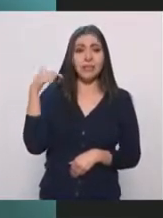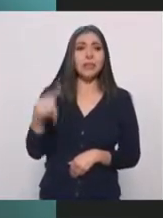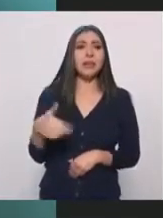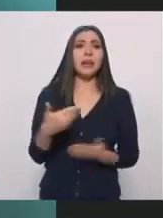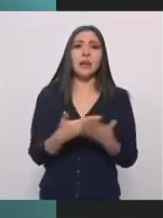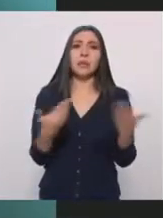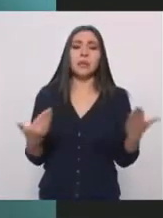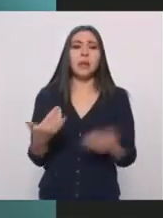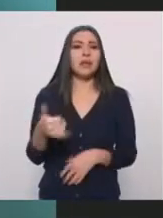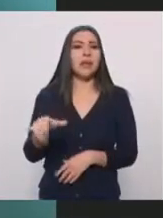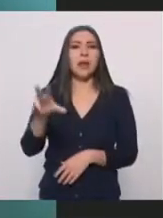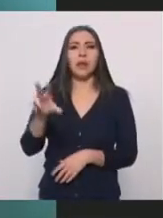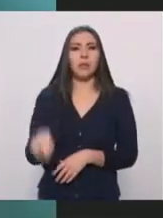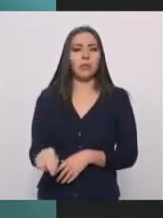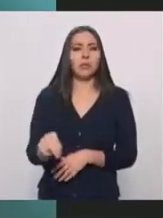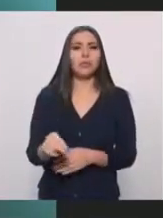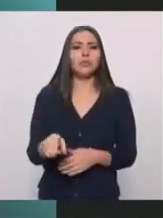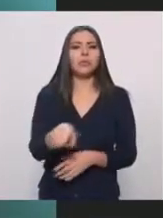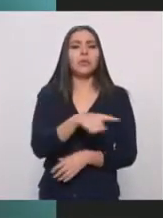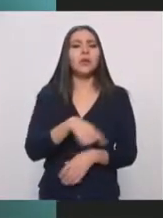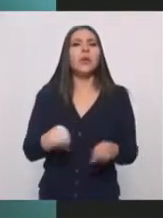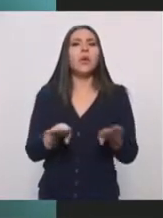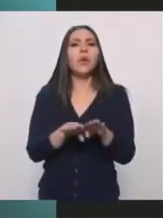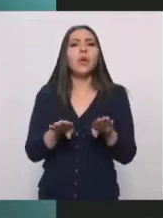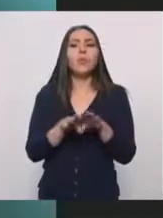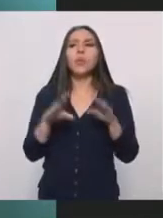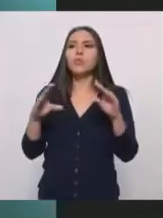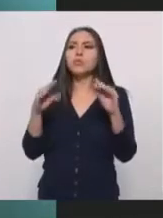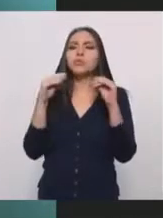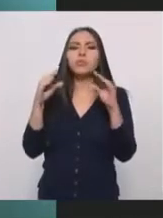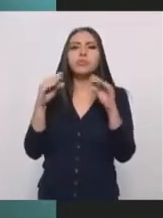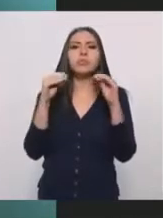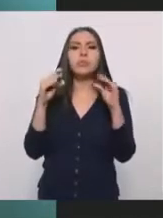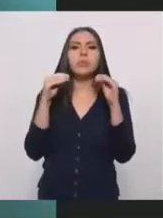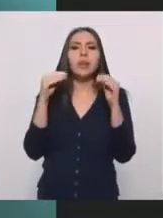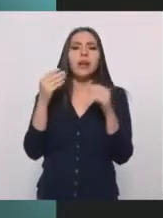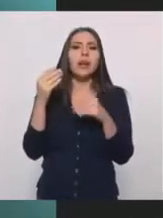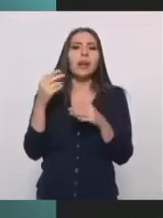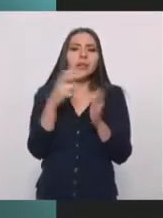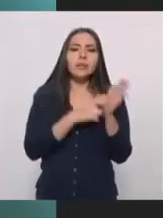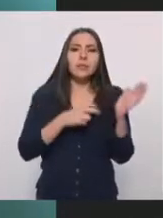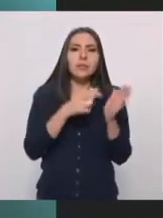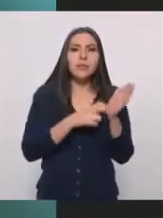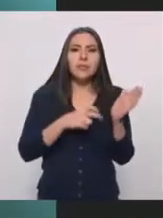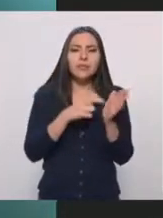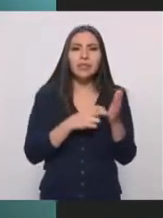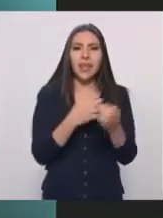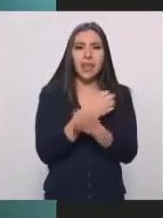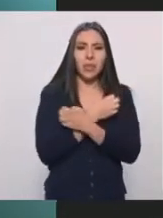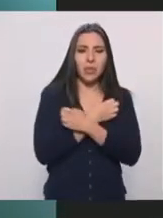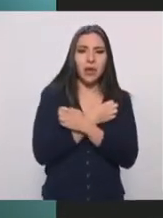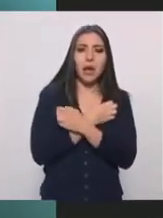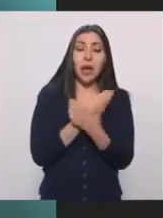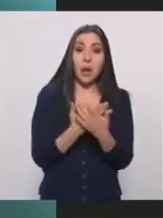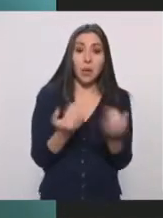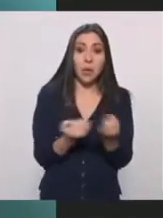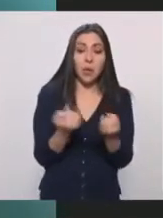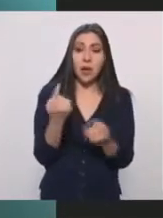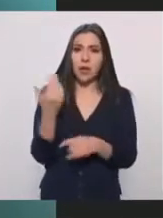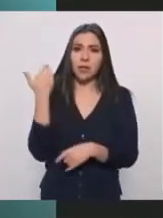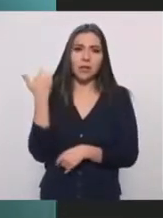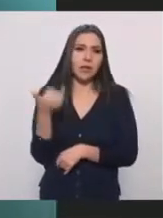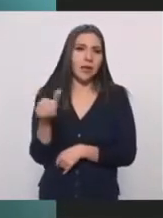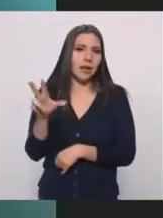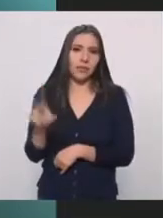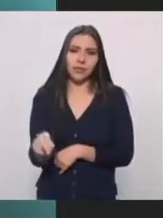de que recibimos educación nosotros no es la misma que aplica para nuestros hijos por un montón de factores, ¿no? Por los